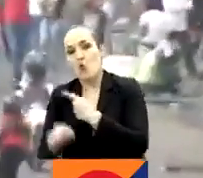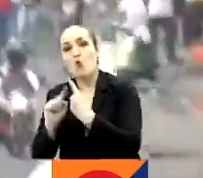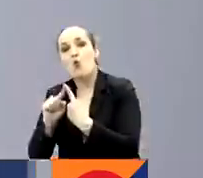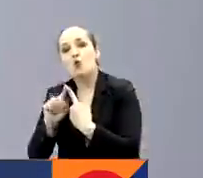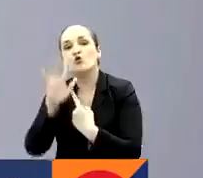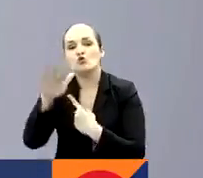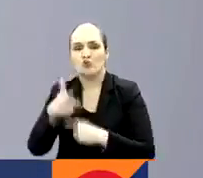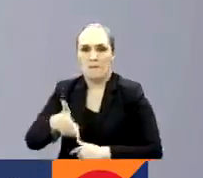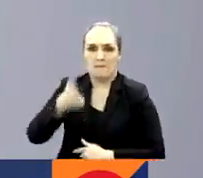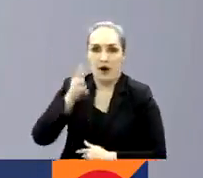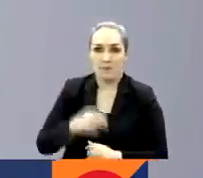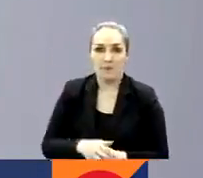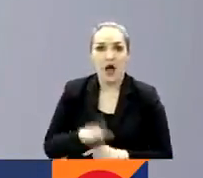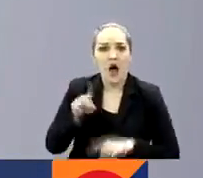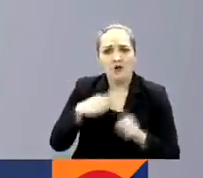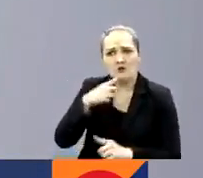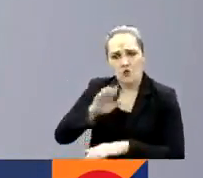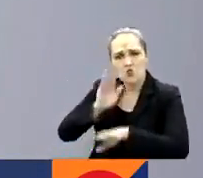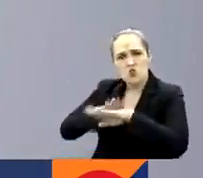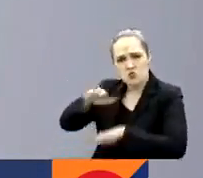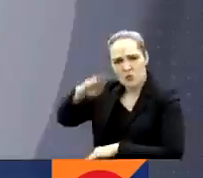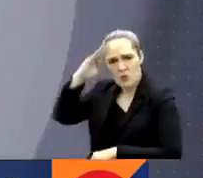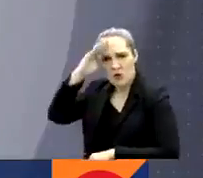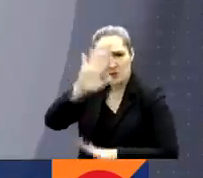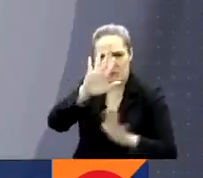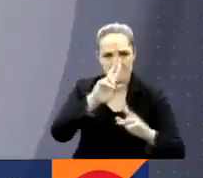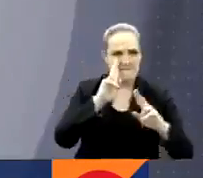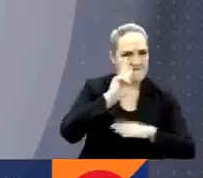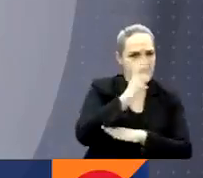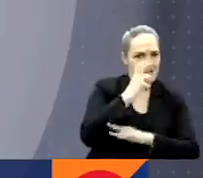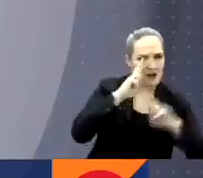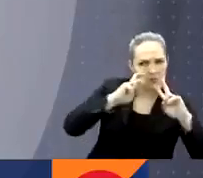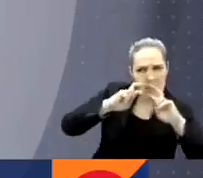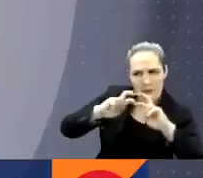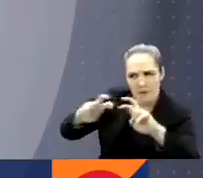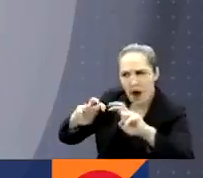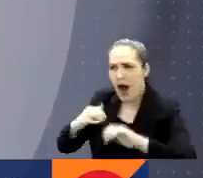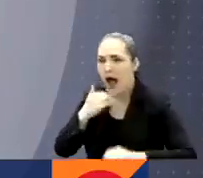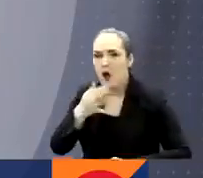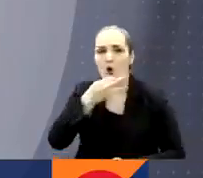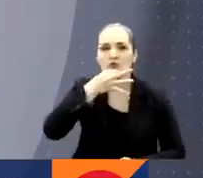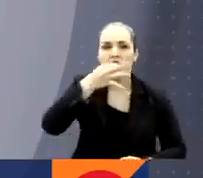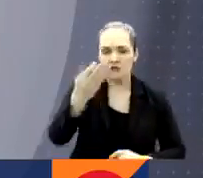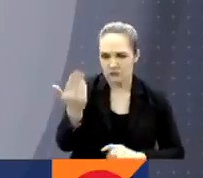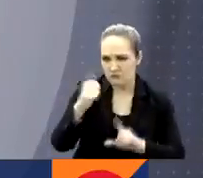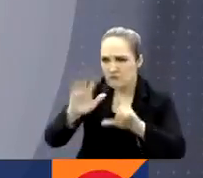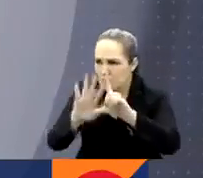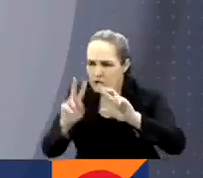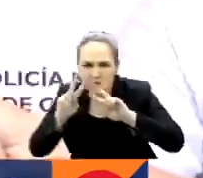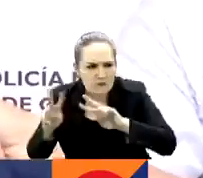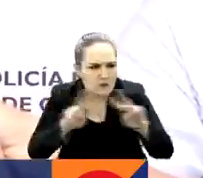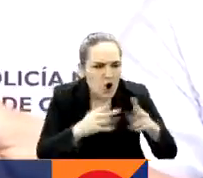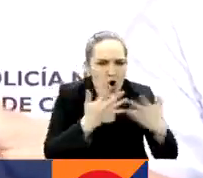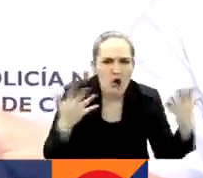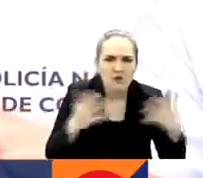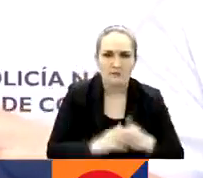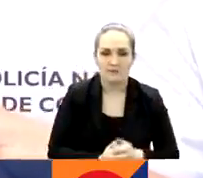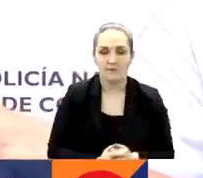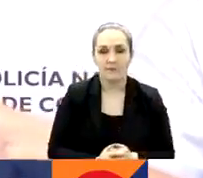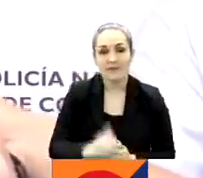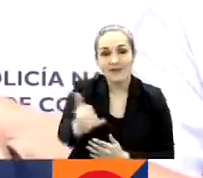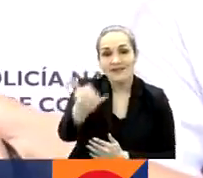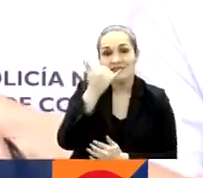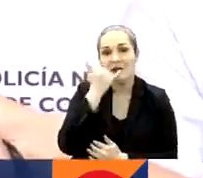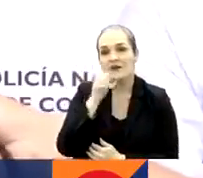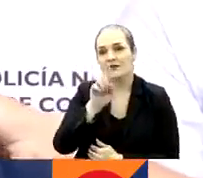supuestos abusos de autoridad, la Fiscalía General de la Nación adelanta la recopilación de las denuncias interpuestas por la comunidad. Por la línea